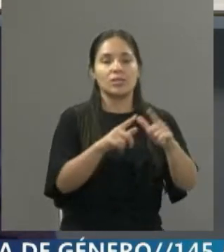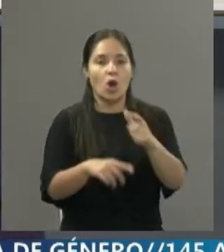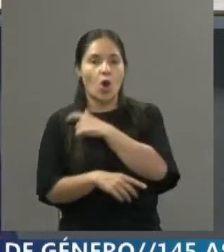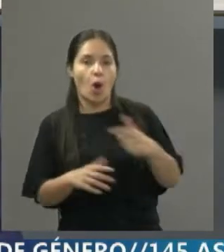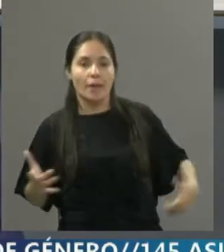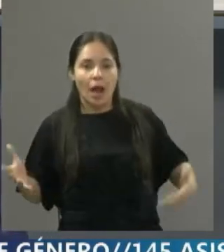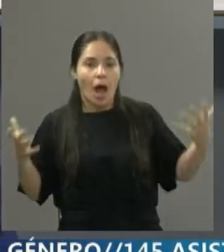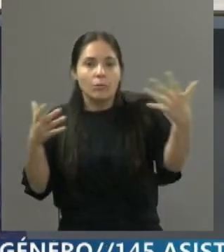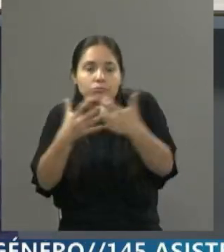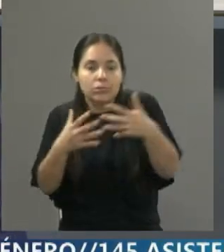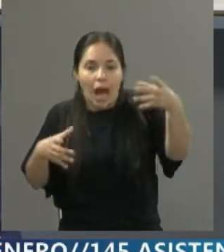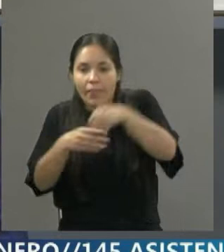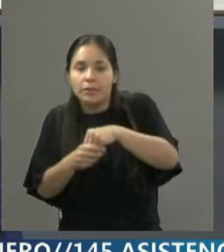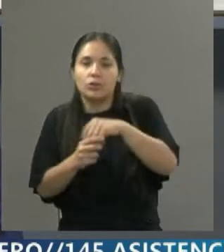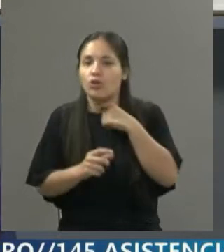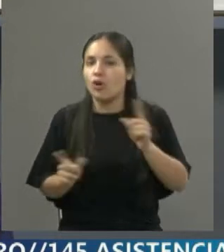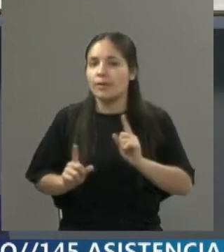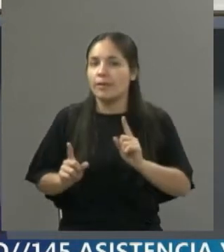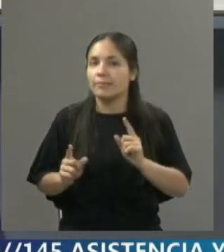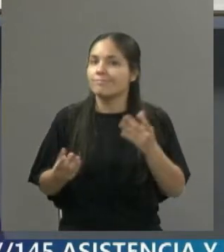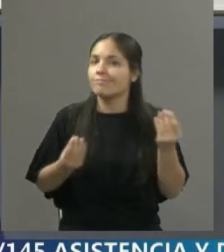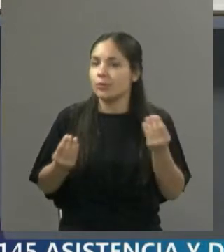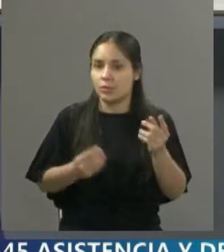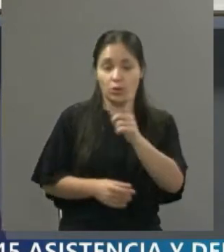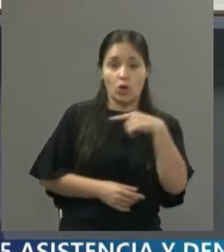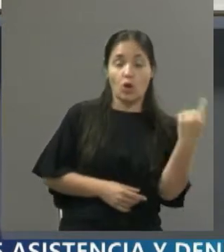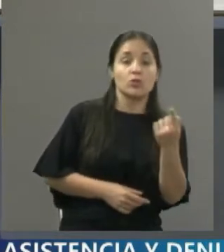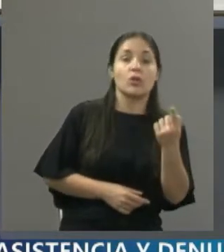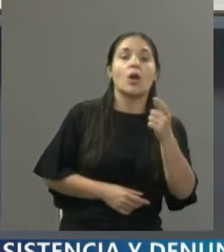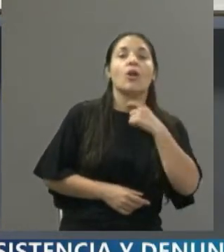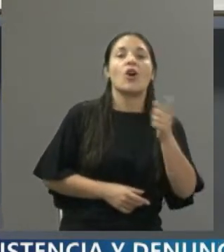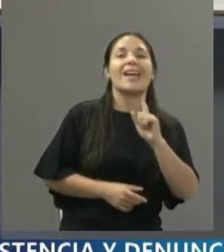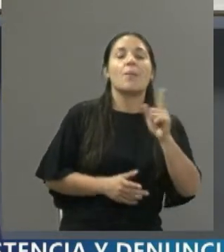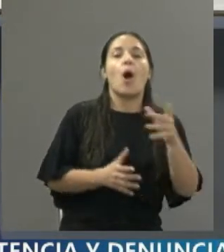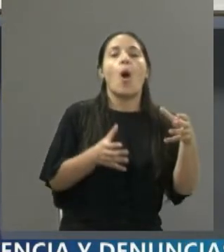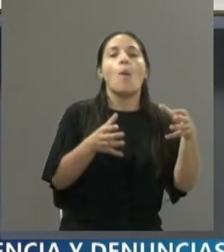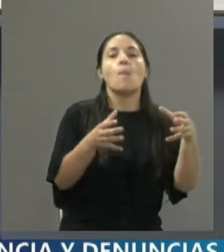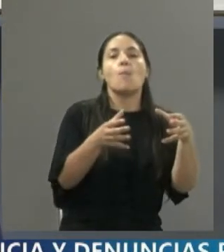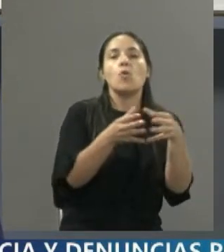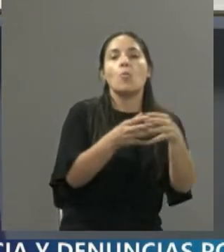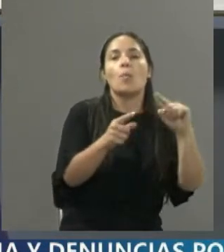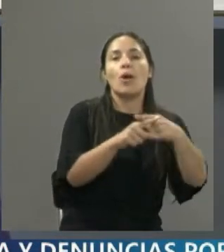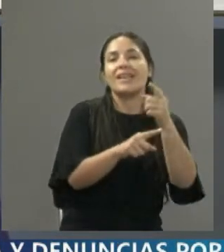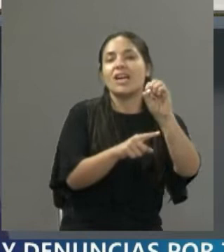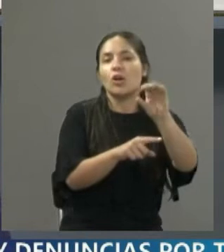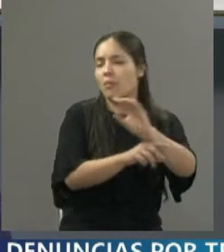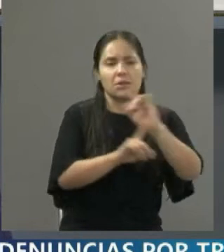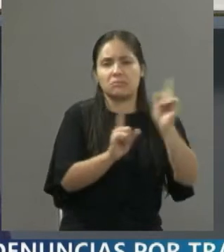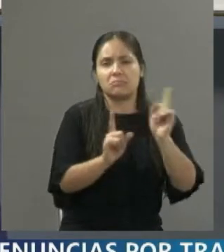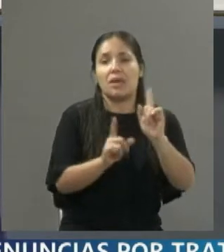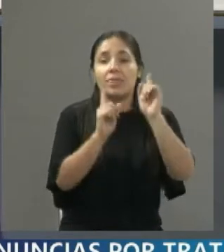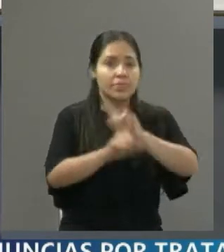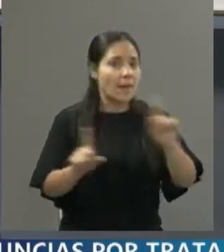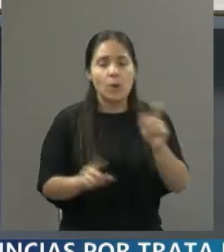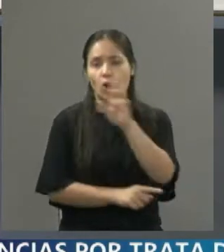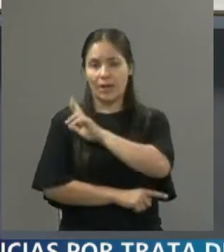Estado? Nosotros somos apartidarios, independientes de cualquier institución religiosa, por eso somos